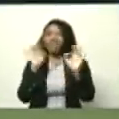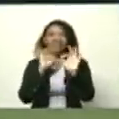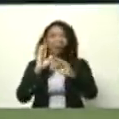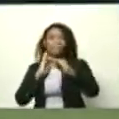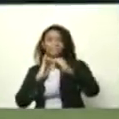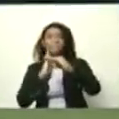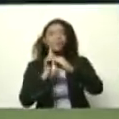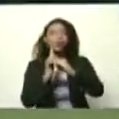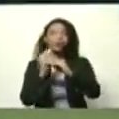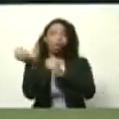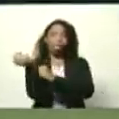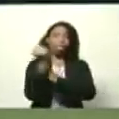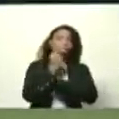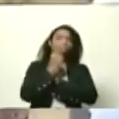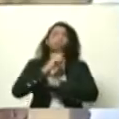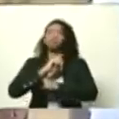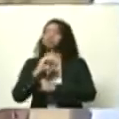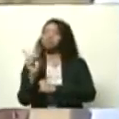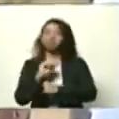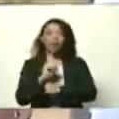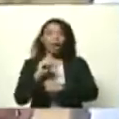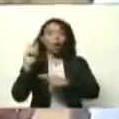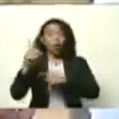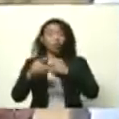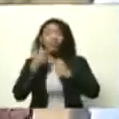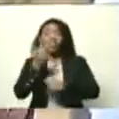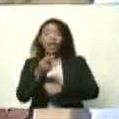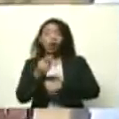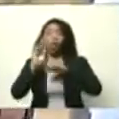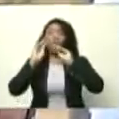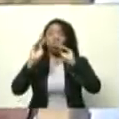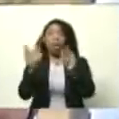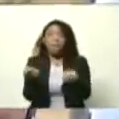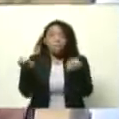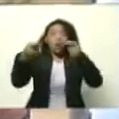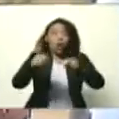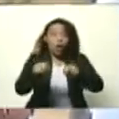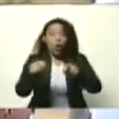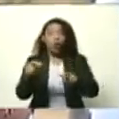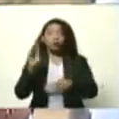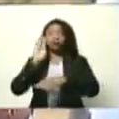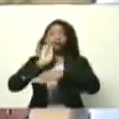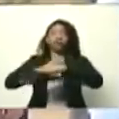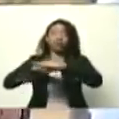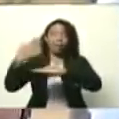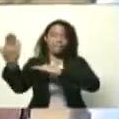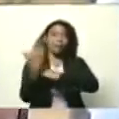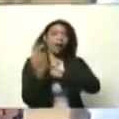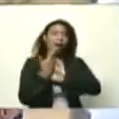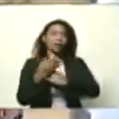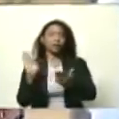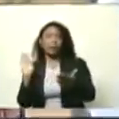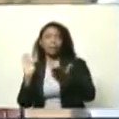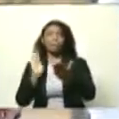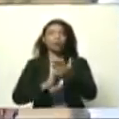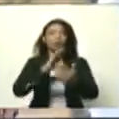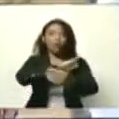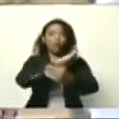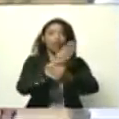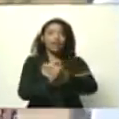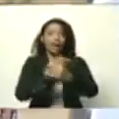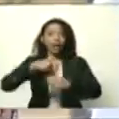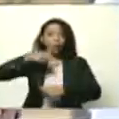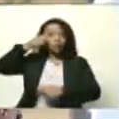dejó vencer cuando los extremistas llamaron al bloqueo, llamaron a las sanciones, se impuso la fortaleza del